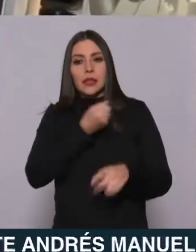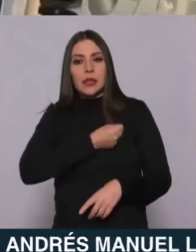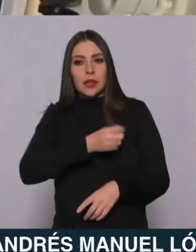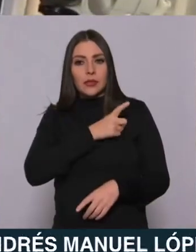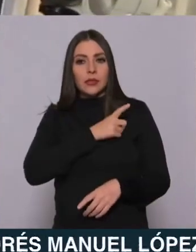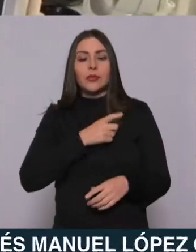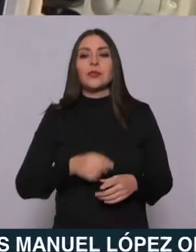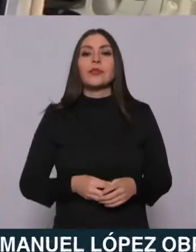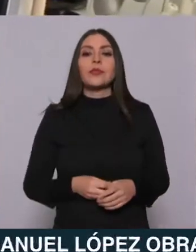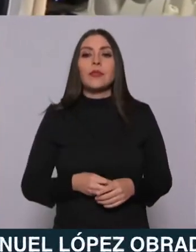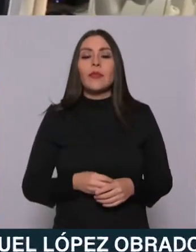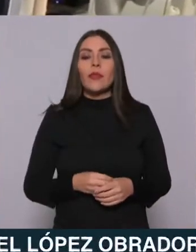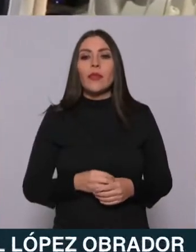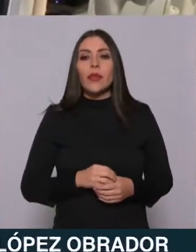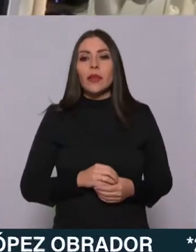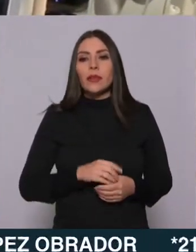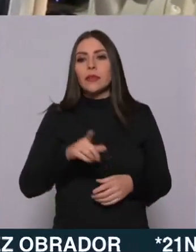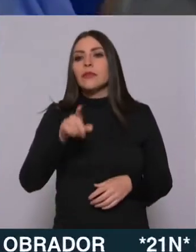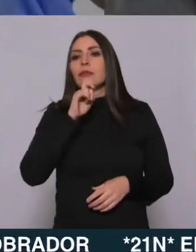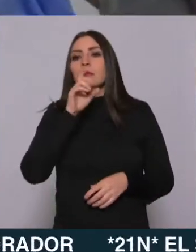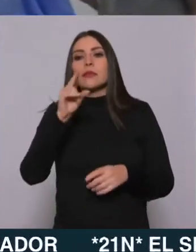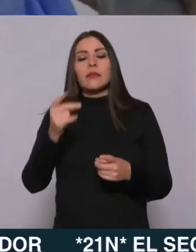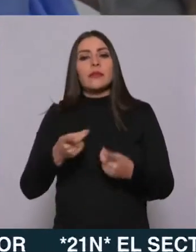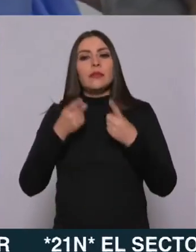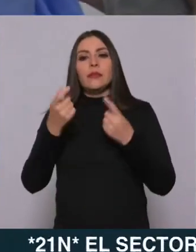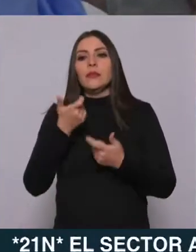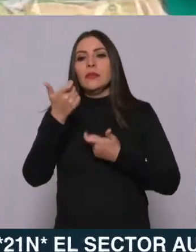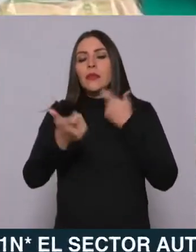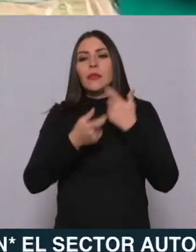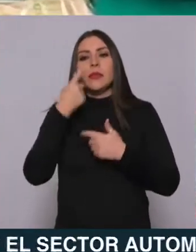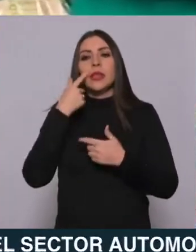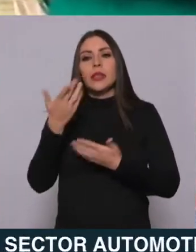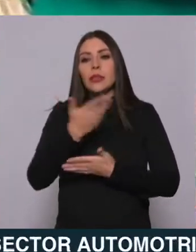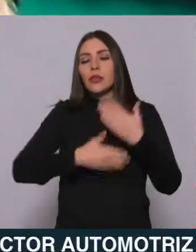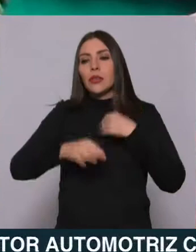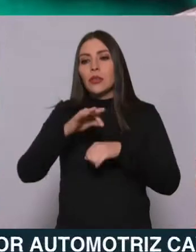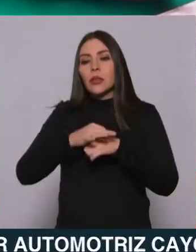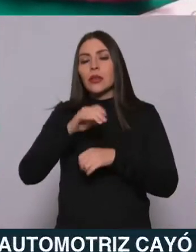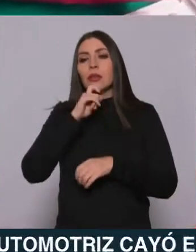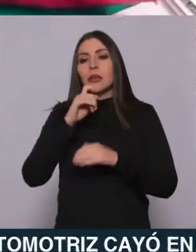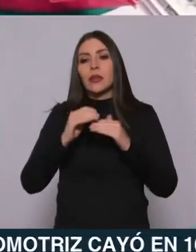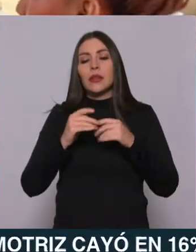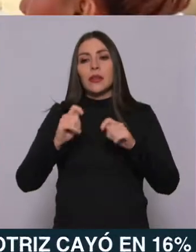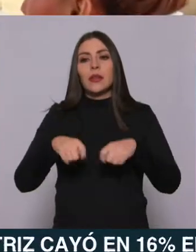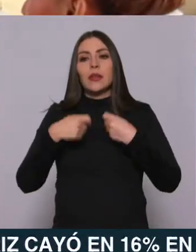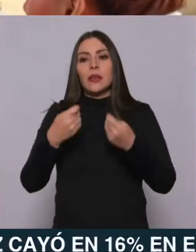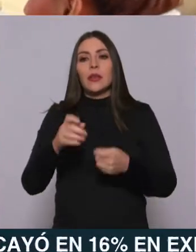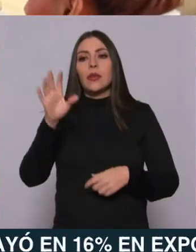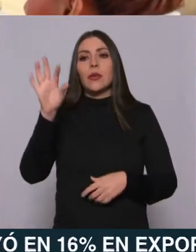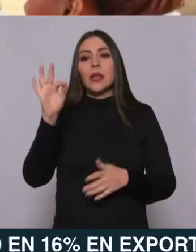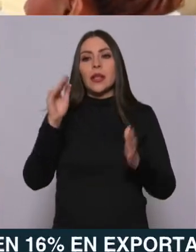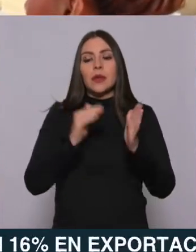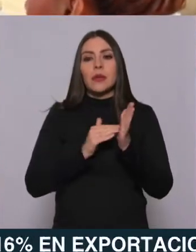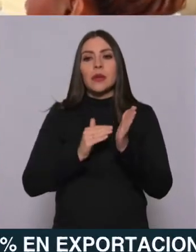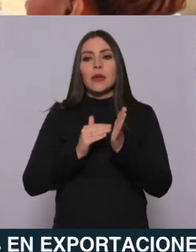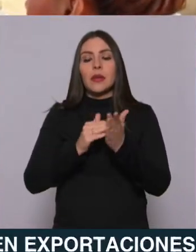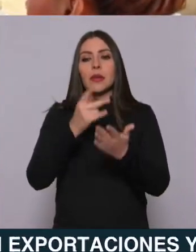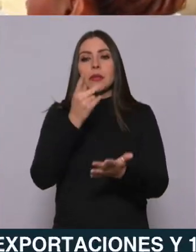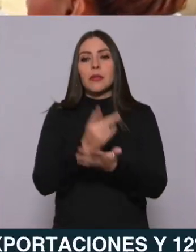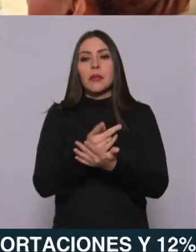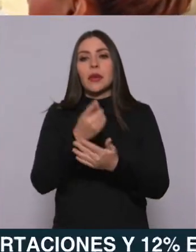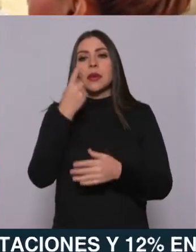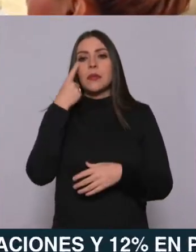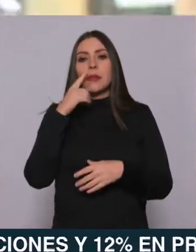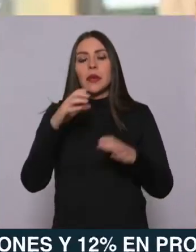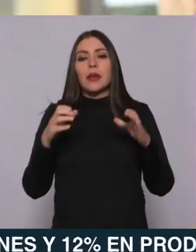que no se cobre por ningún servicio médico y para ello, dijo, se incrementó en 40,000 millones de pesos el presupuesto del